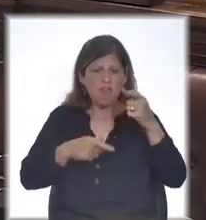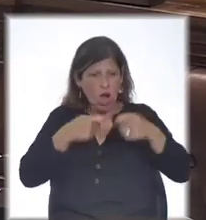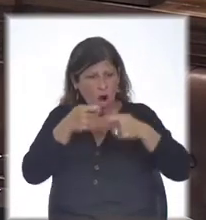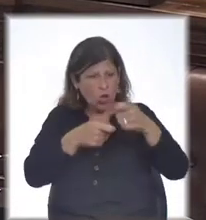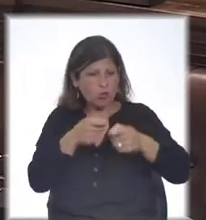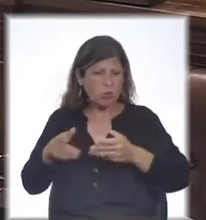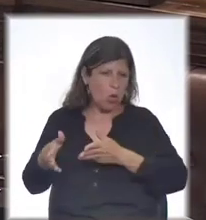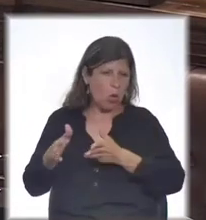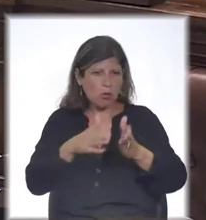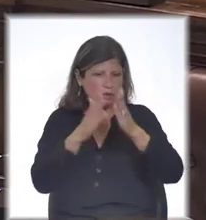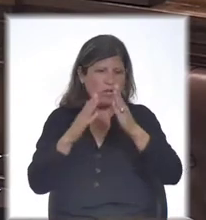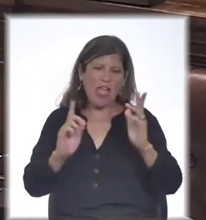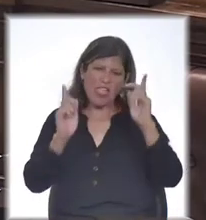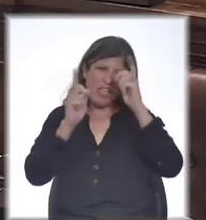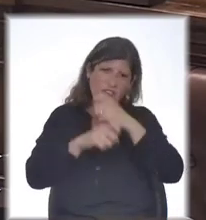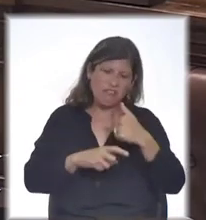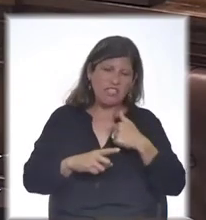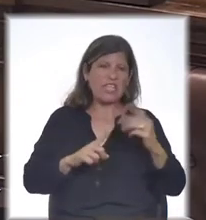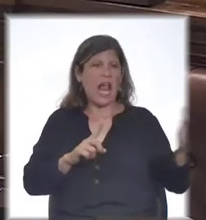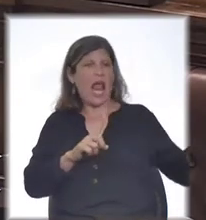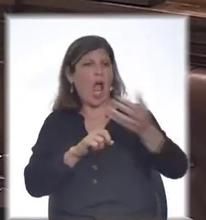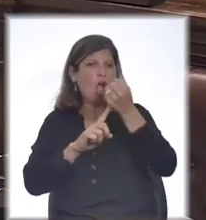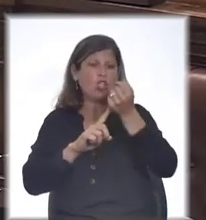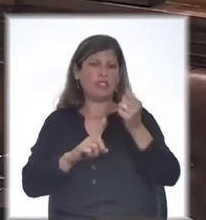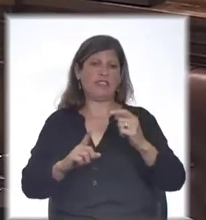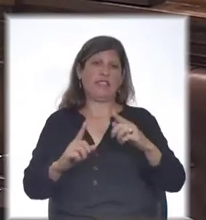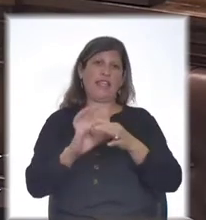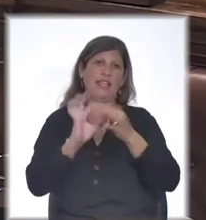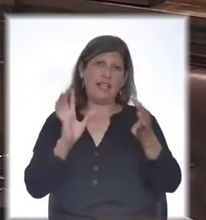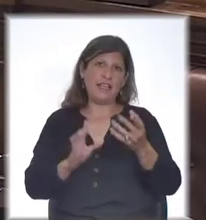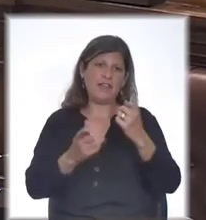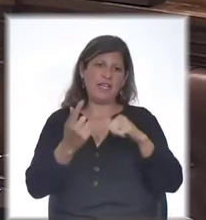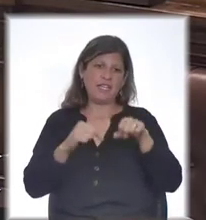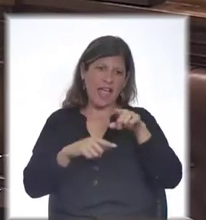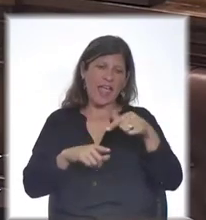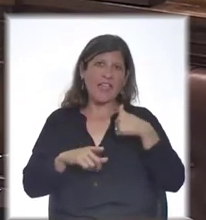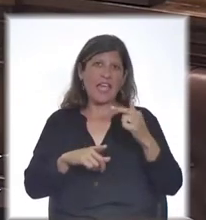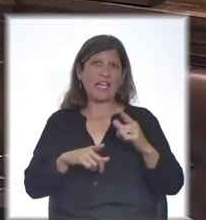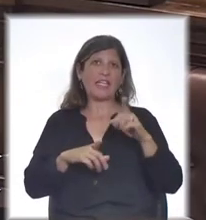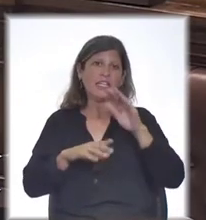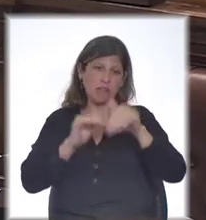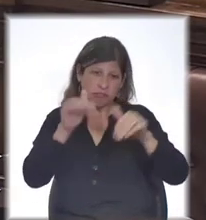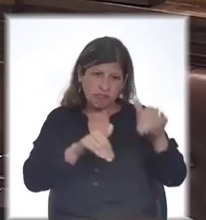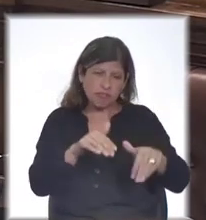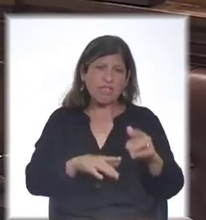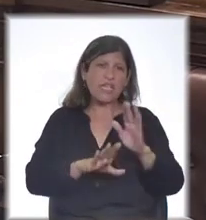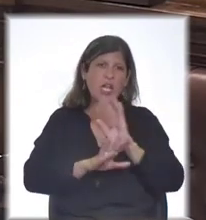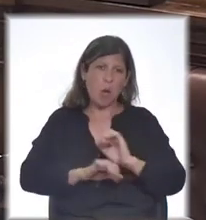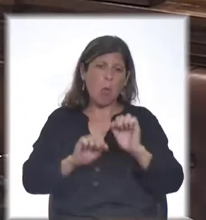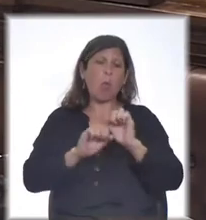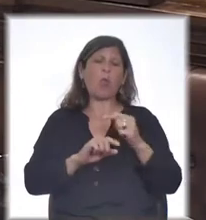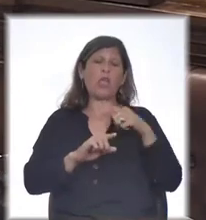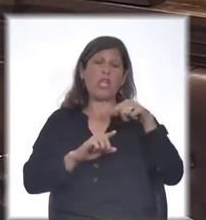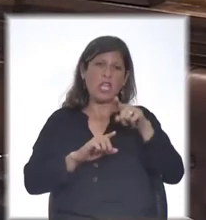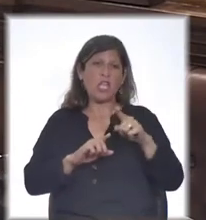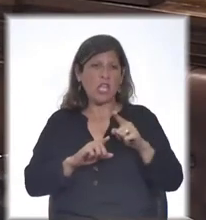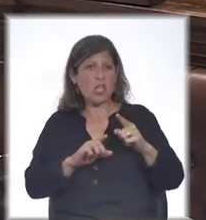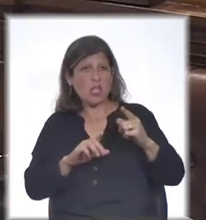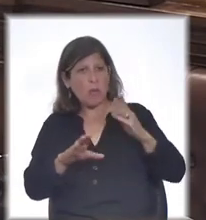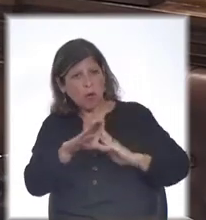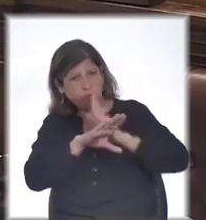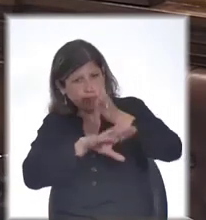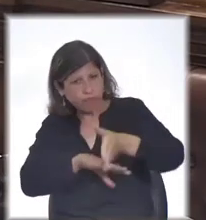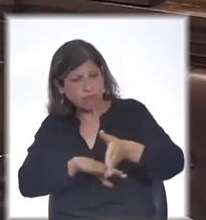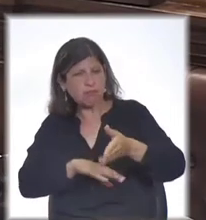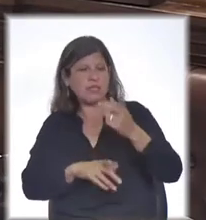camino arduo en las conquistas de las libertades, en el rescate del sufragio, y que nos permitió quebrar esa piedra para poder